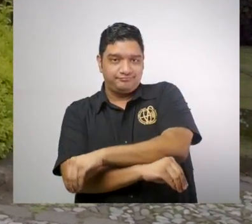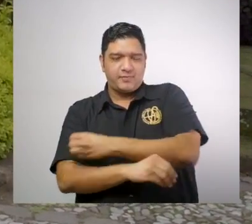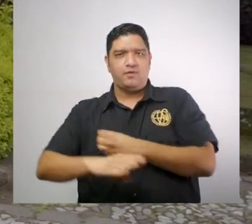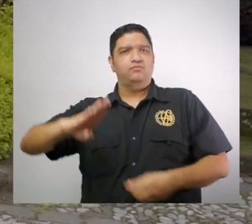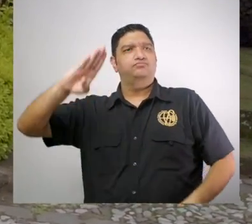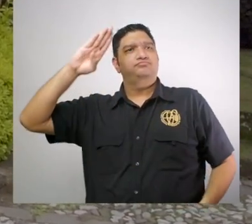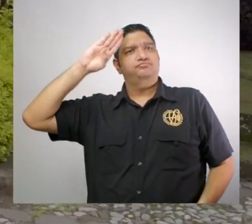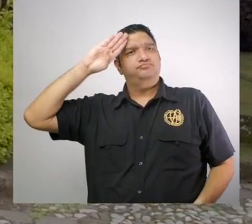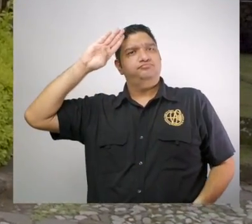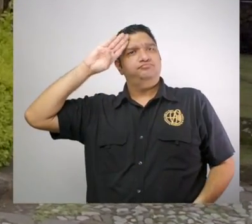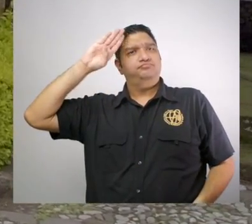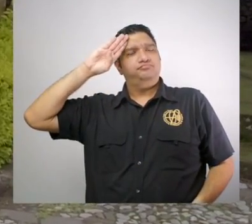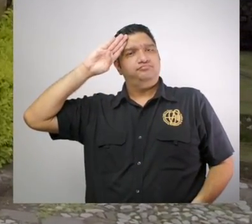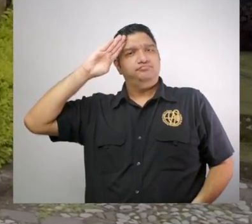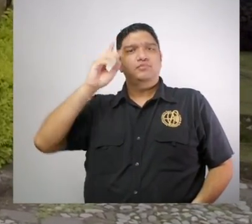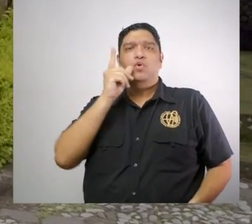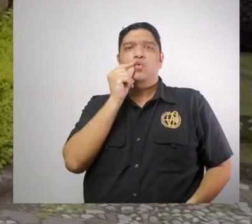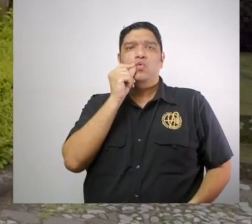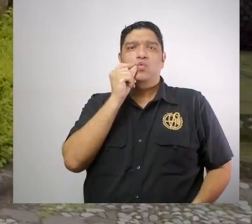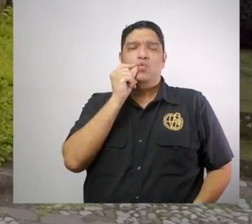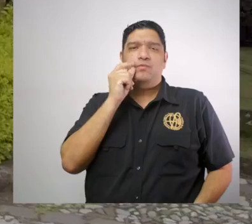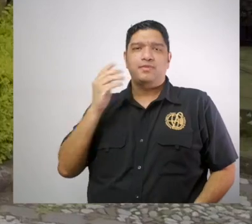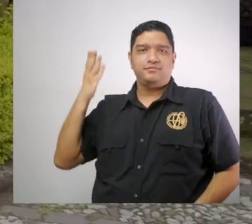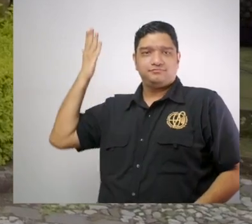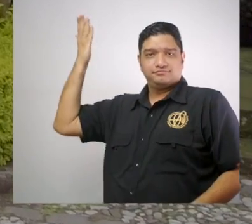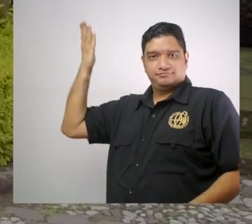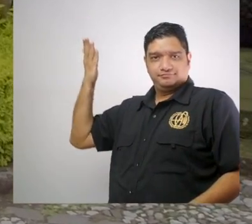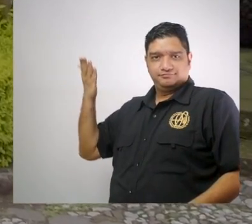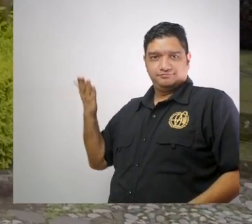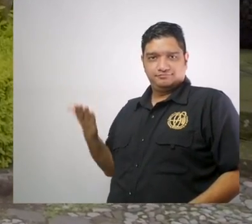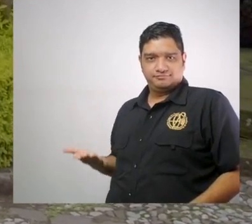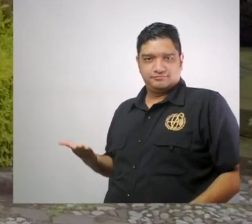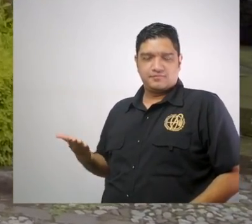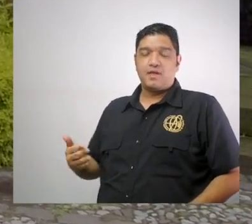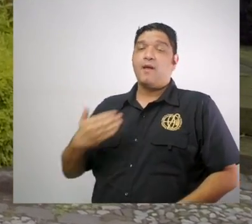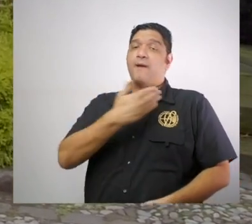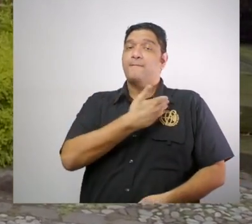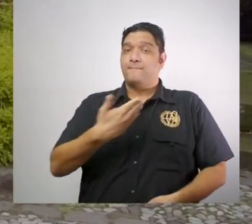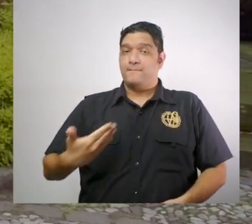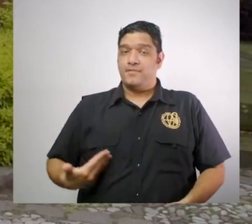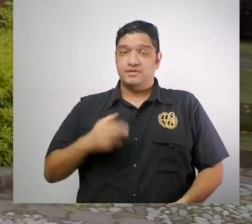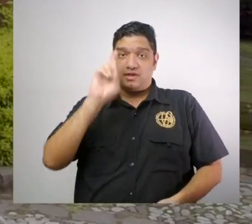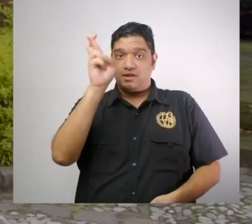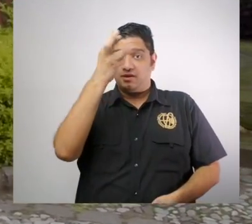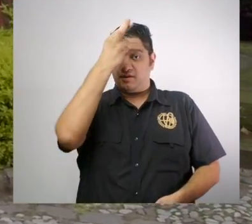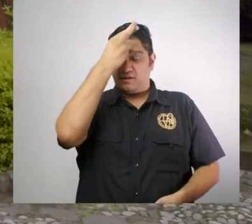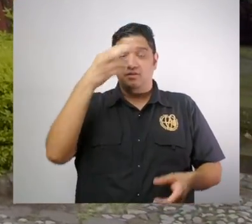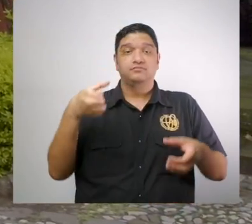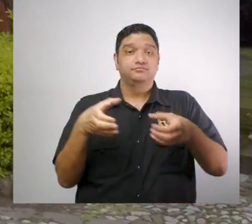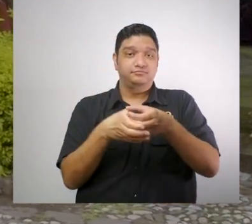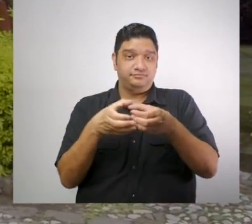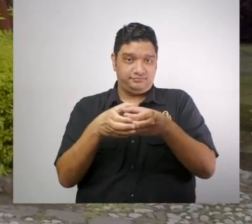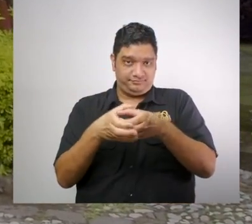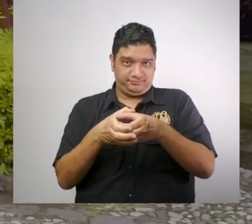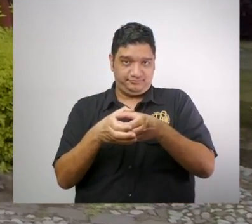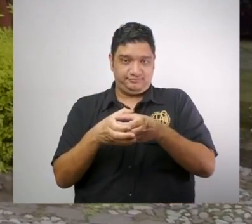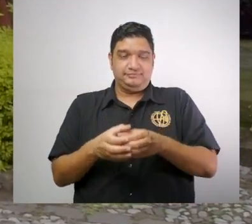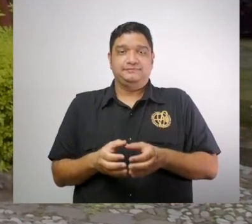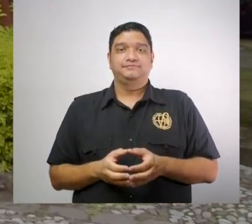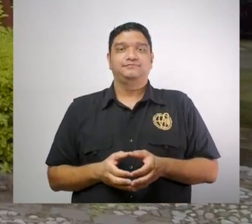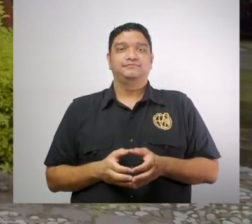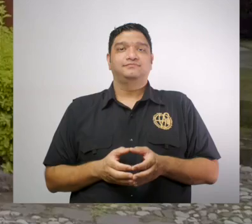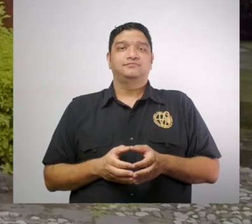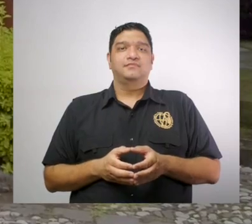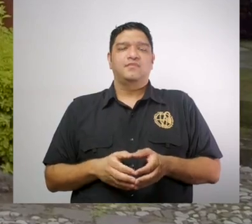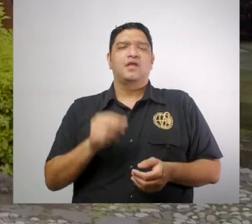capitán Martín de Mayorga en su calidad de presidente de la Real Audiencia.